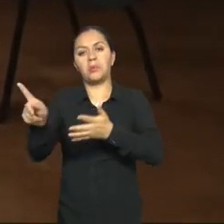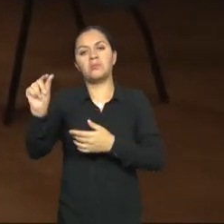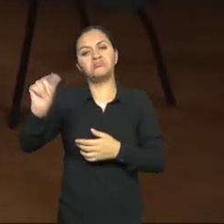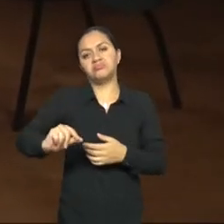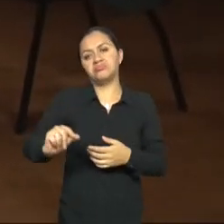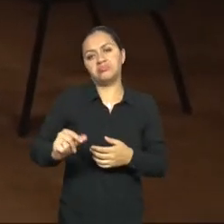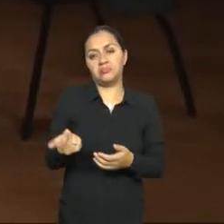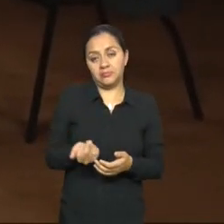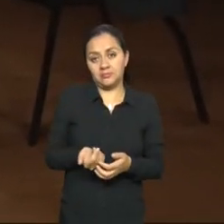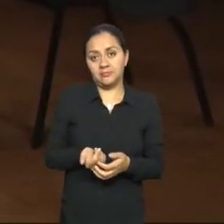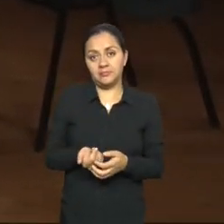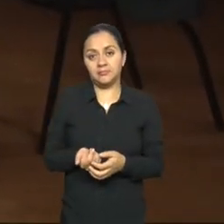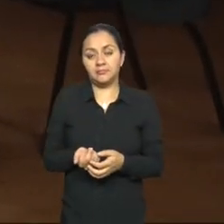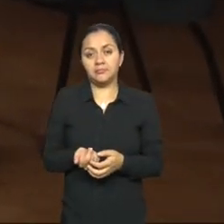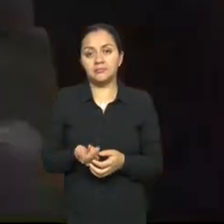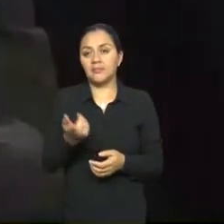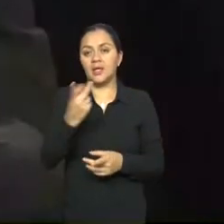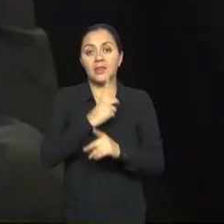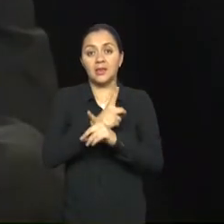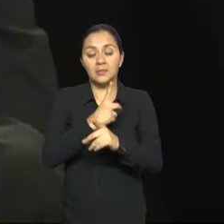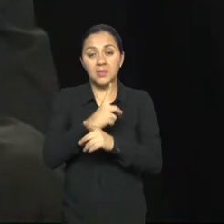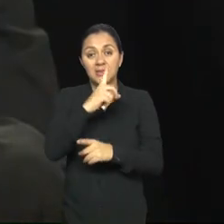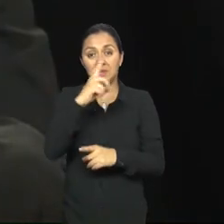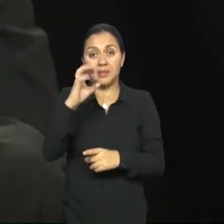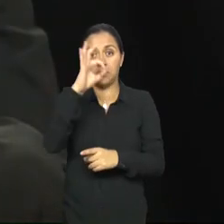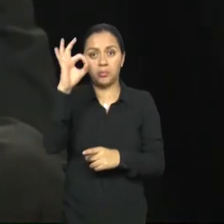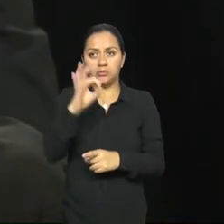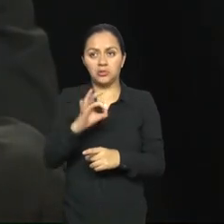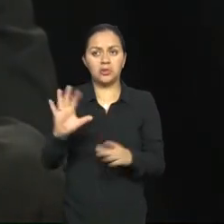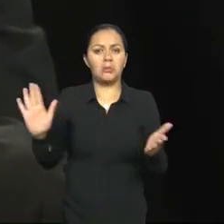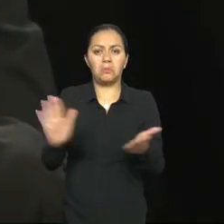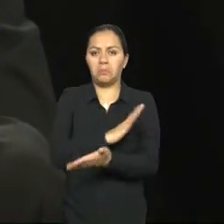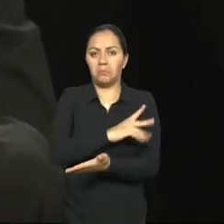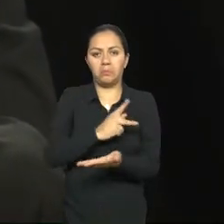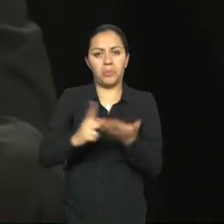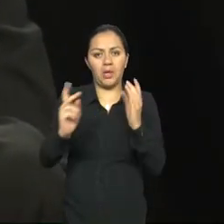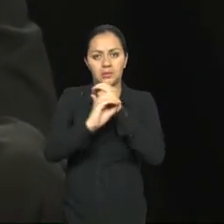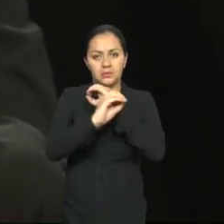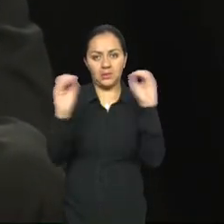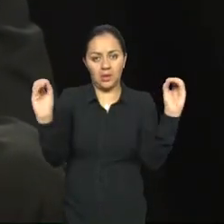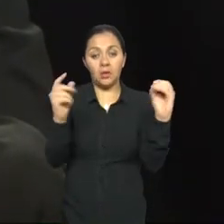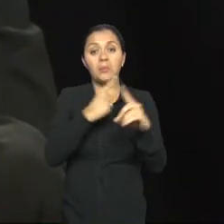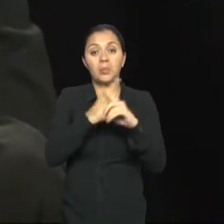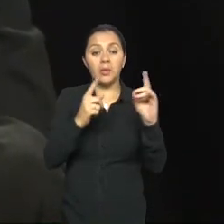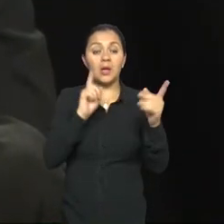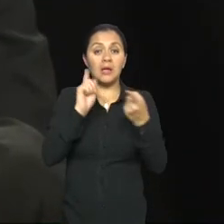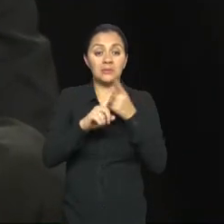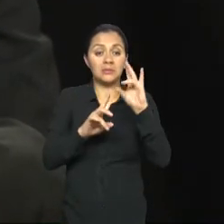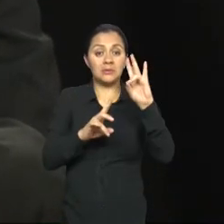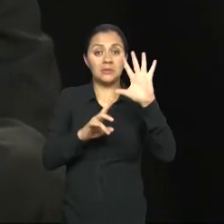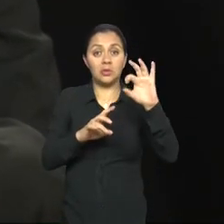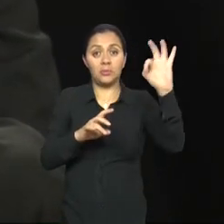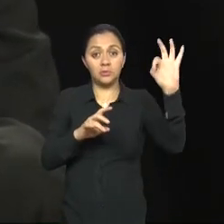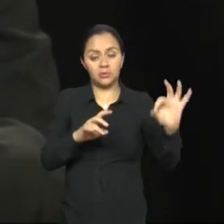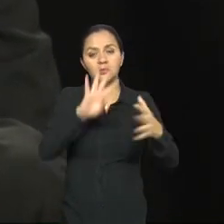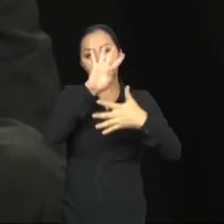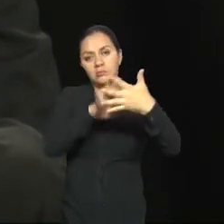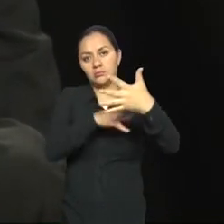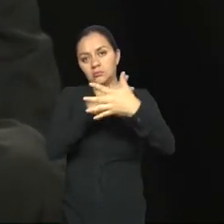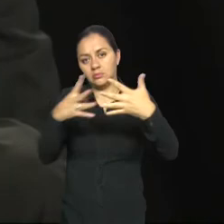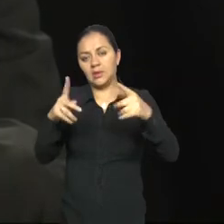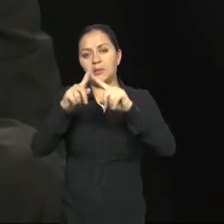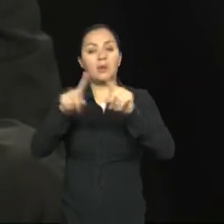pagar. Exacto. Si es que así tú es. Tienes una discapacidad del 100%, tendrás el 100% de esa fracción que has hecho. Igual pasa con la